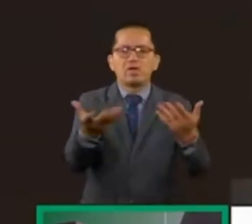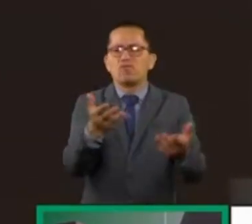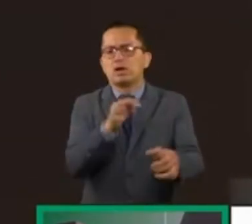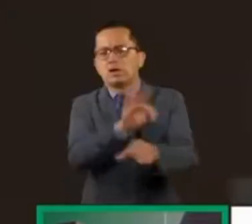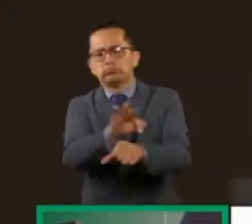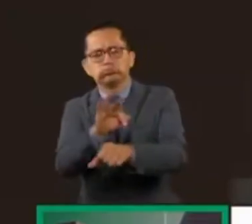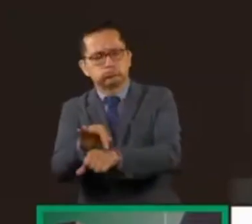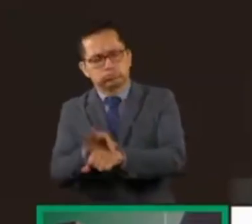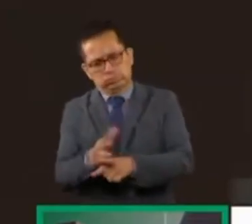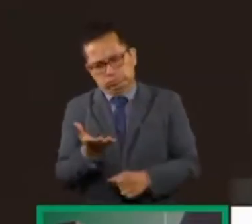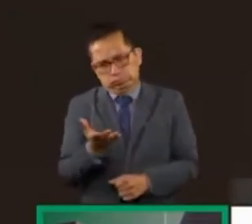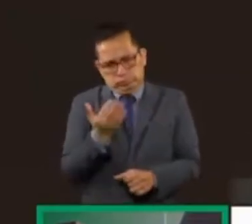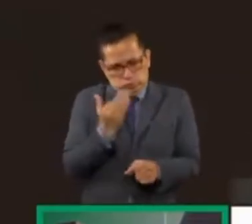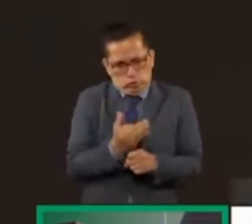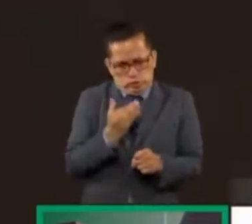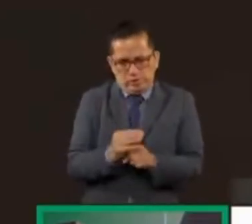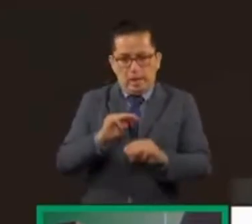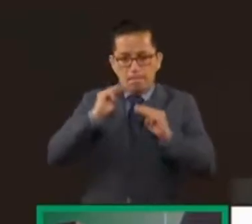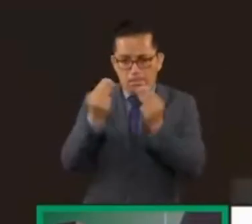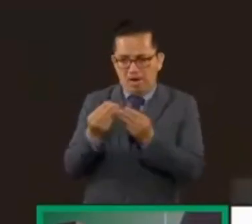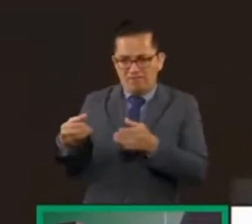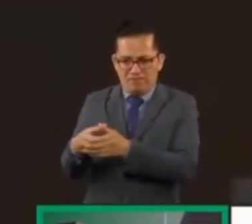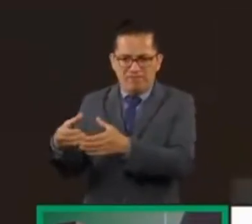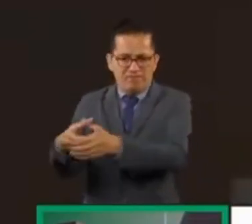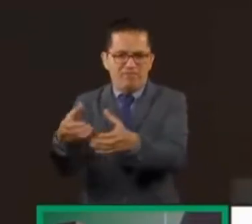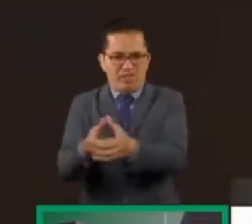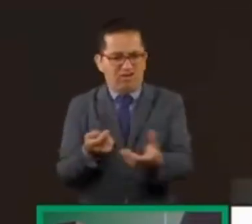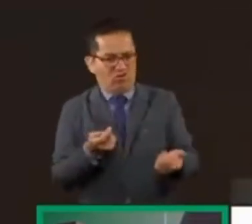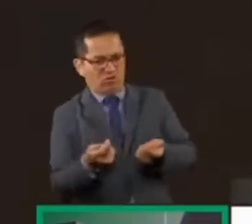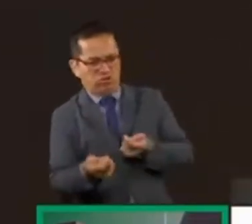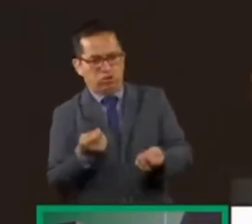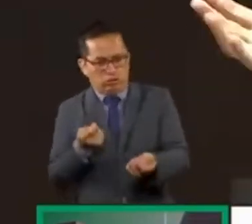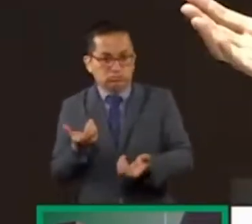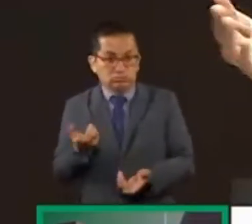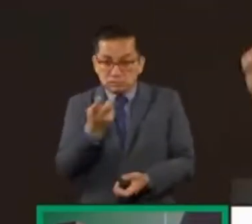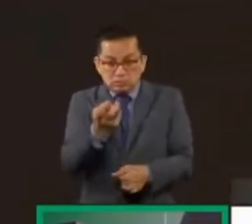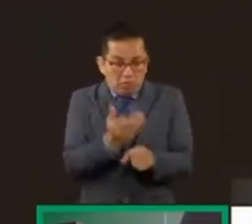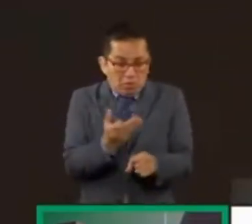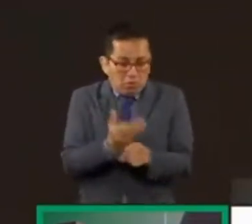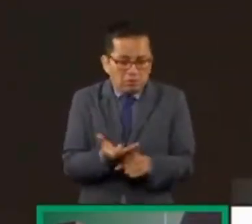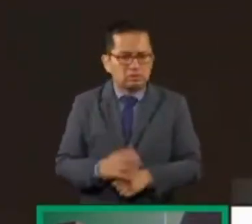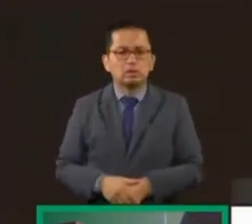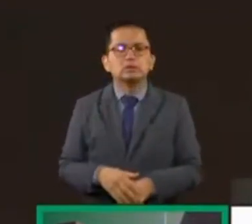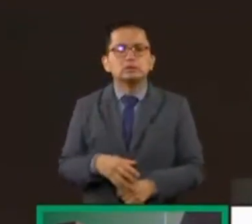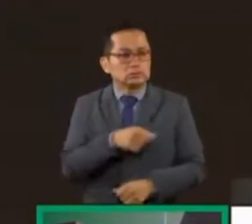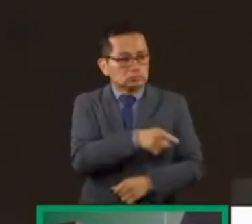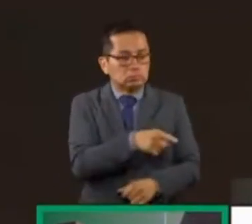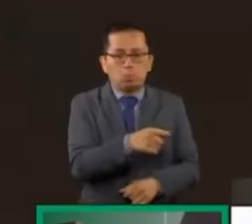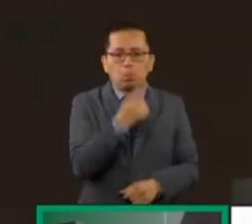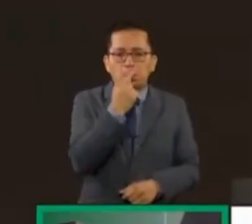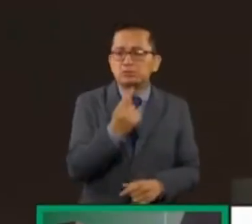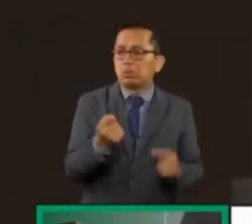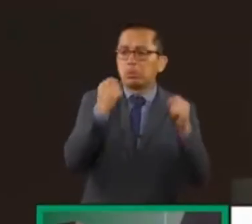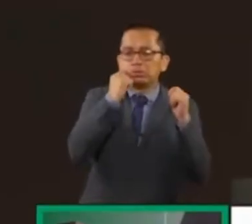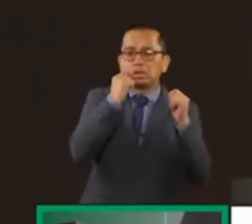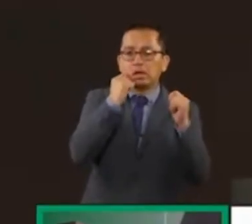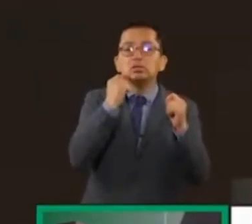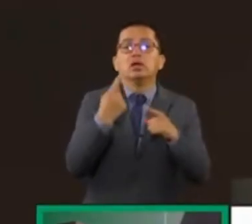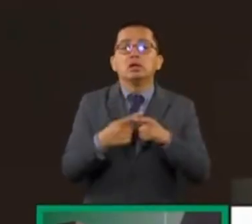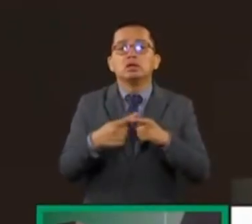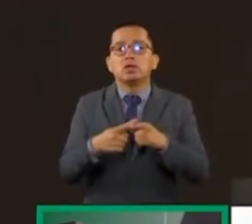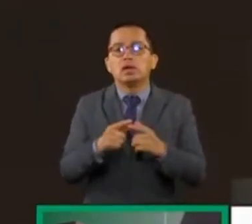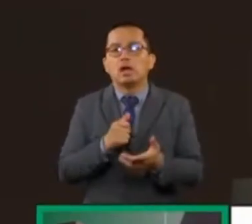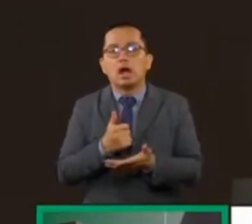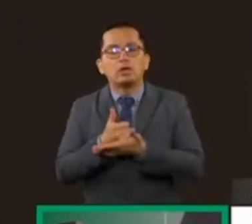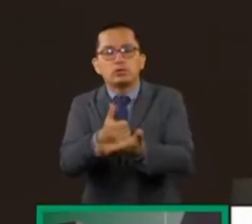manos de los criminales, como ahora están todas las familias mexicanos, ¿quién puede intervenir? Pues el Ejército